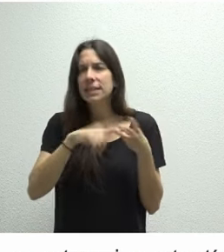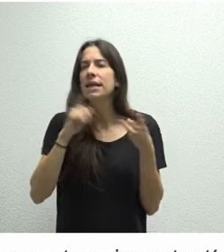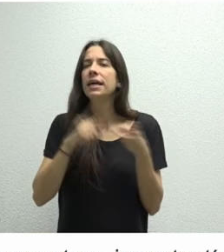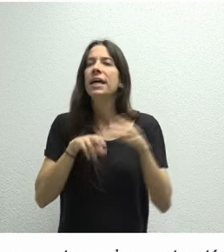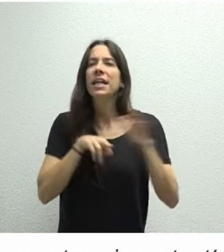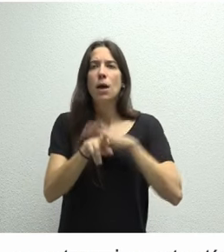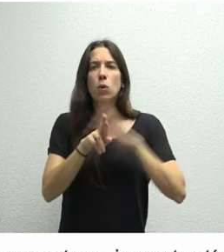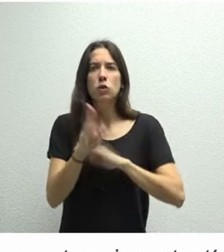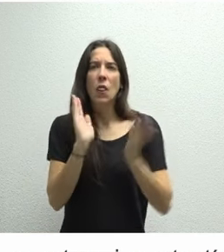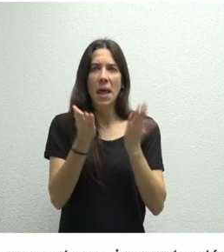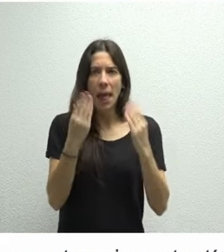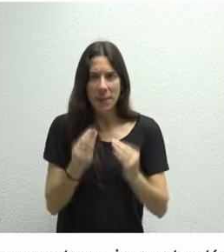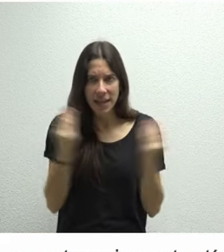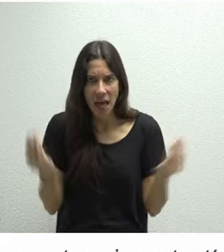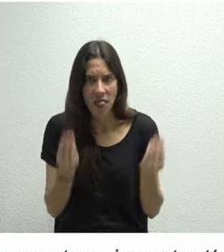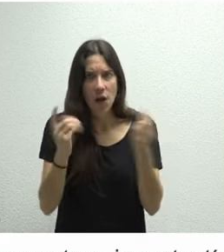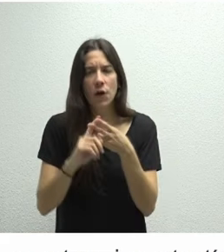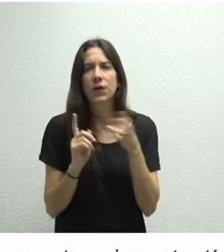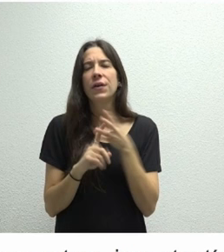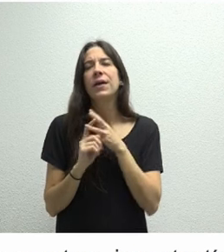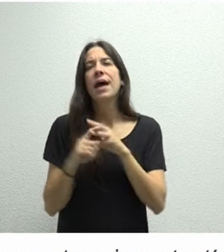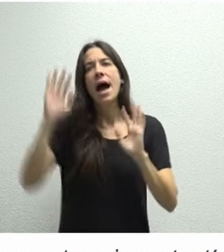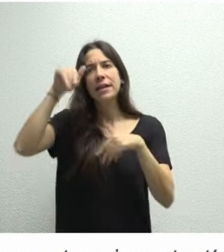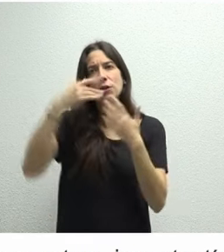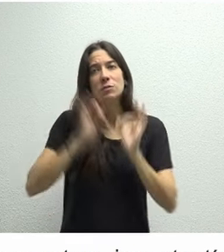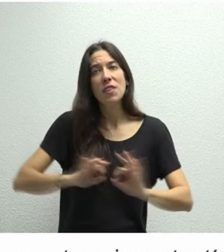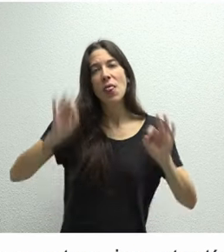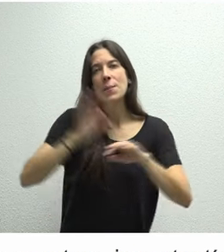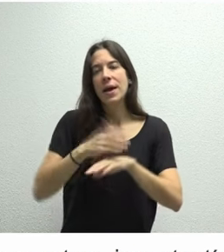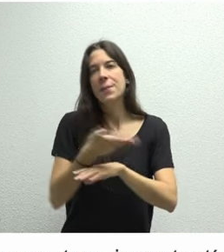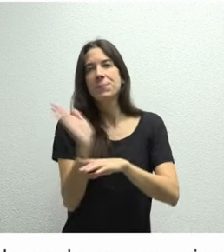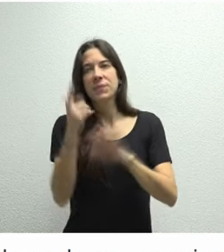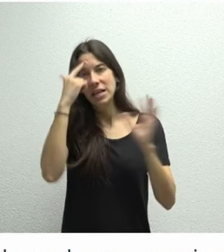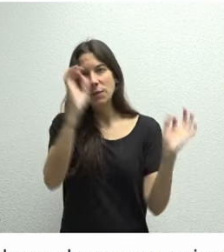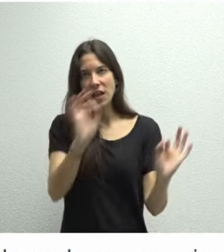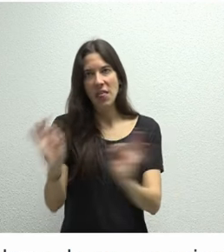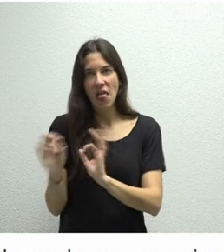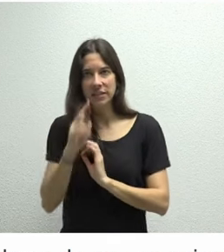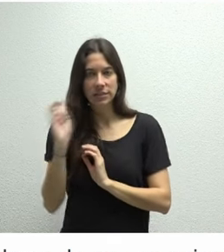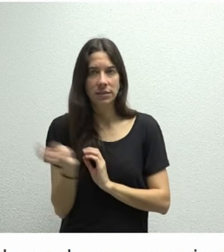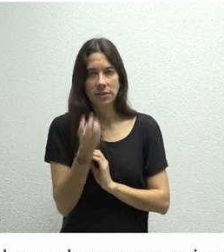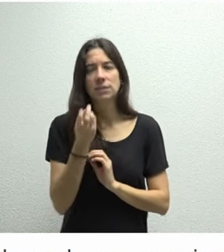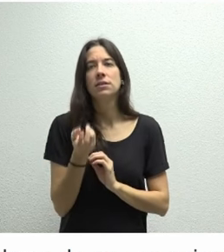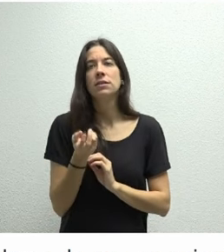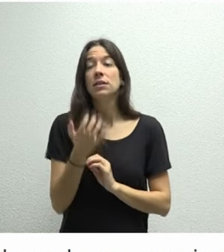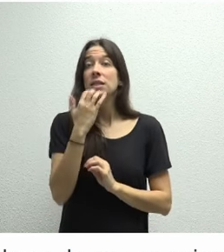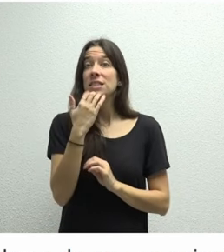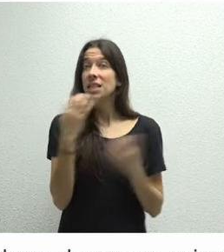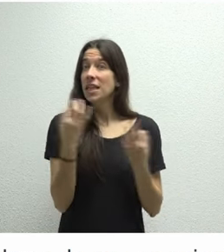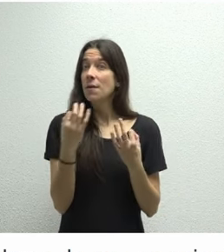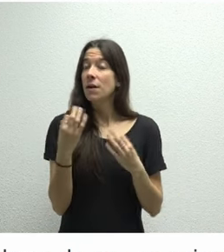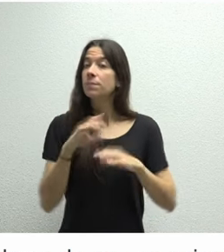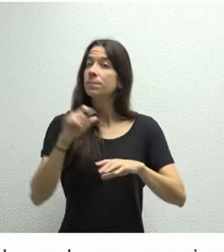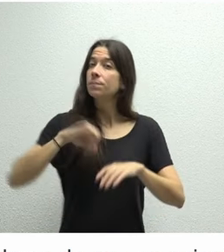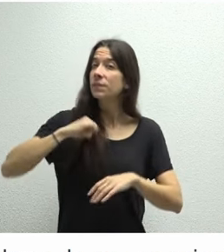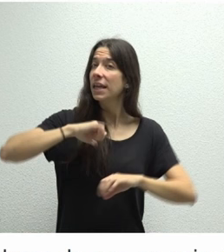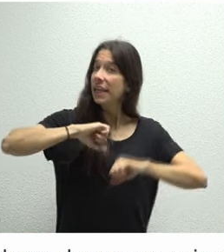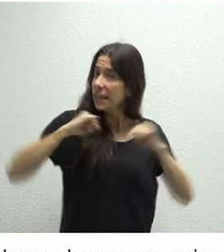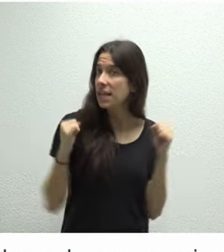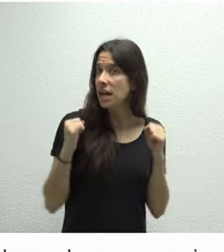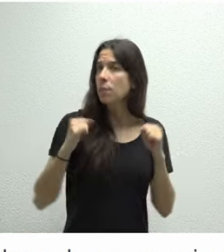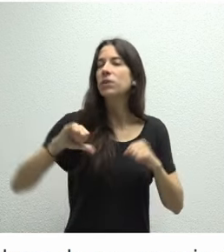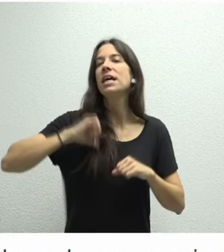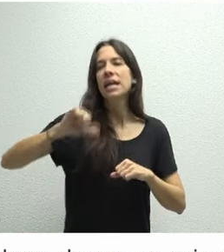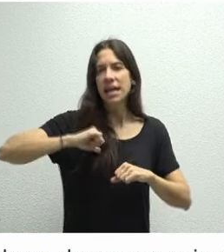de rehabilita ación atención especializada en el resto de Las especialidades y cuando haya que ingresar ingresos en